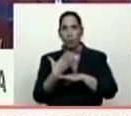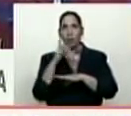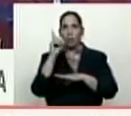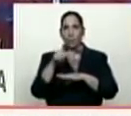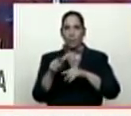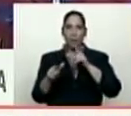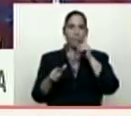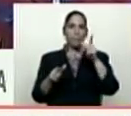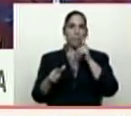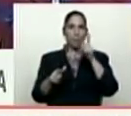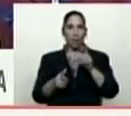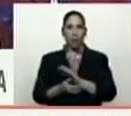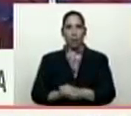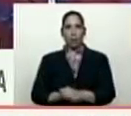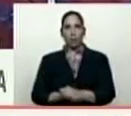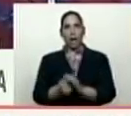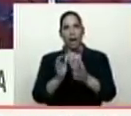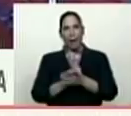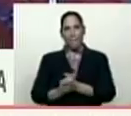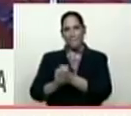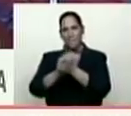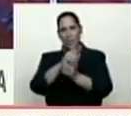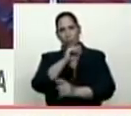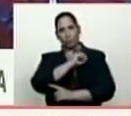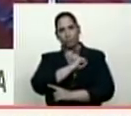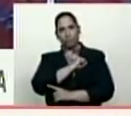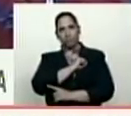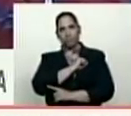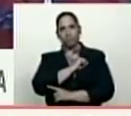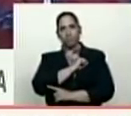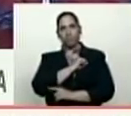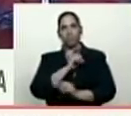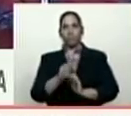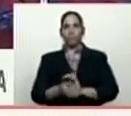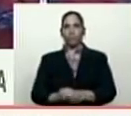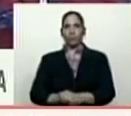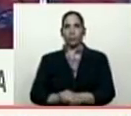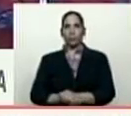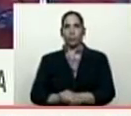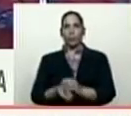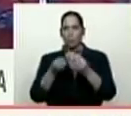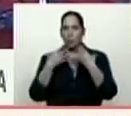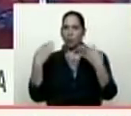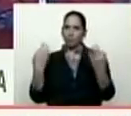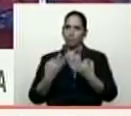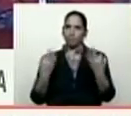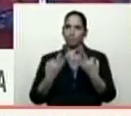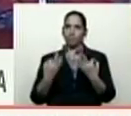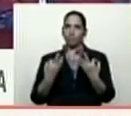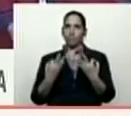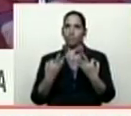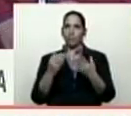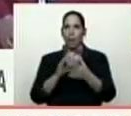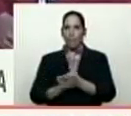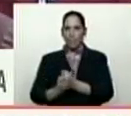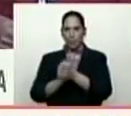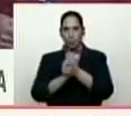y en las malas. Es de los amigos que son en las buenas y en las malas. Es decir, de los verdaderos